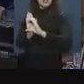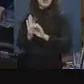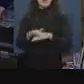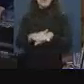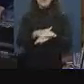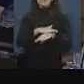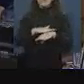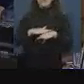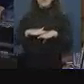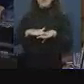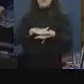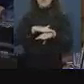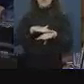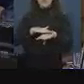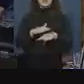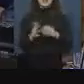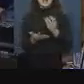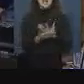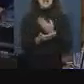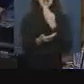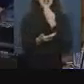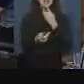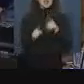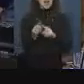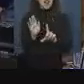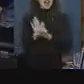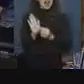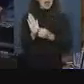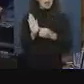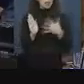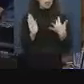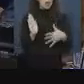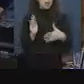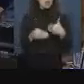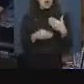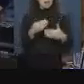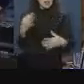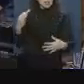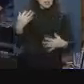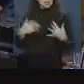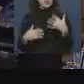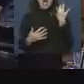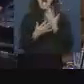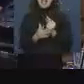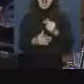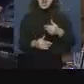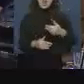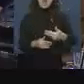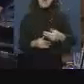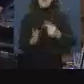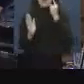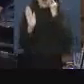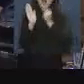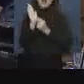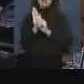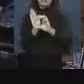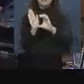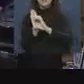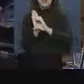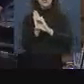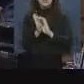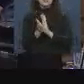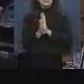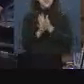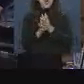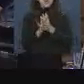fundamental no cierto que tengamos también a pesar de esta ley que es muy importante y un paso grande tengamos pronto reconocimiento constitucional porque todo